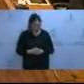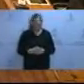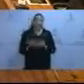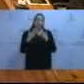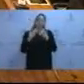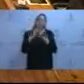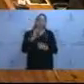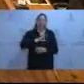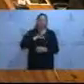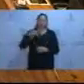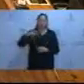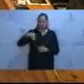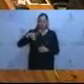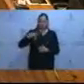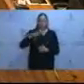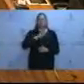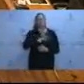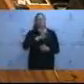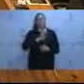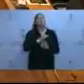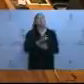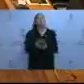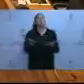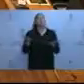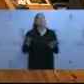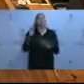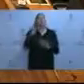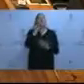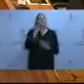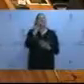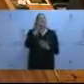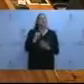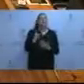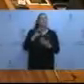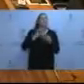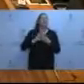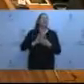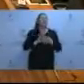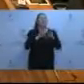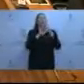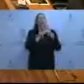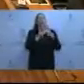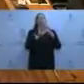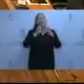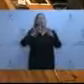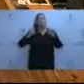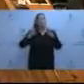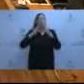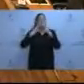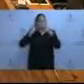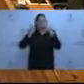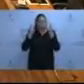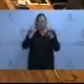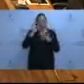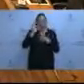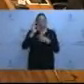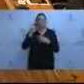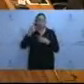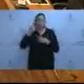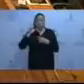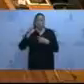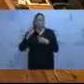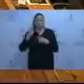Muchas gracias, señor presidente. Señorías, formulamos esta interpelación sobre la empresa pública Sogepsa porque creemos que es